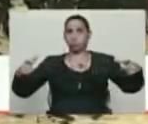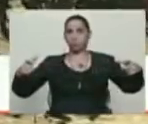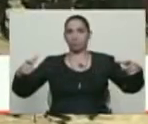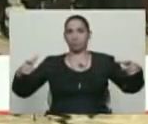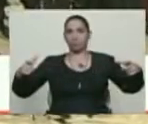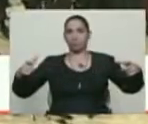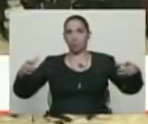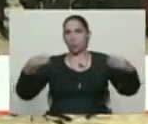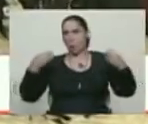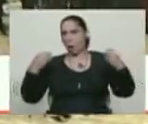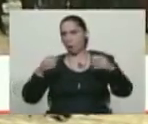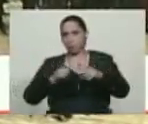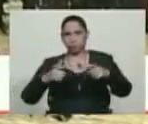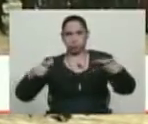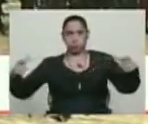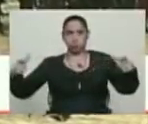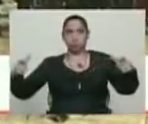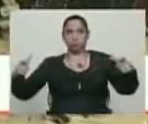¿Cómo ha crecido?